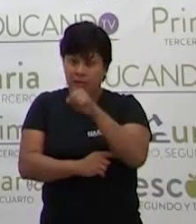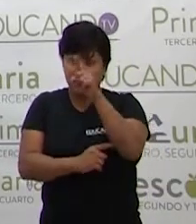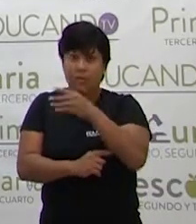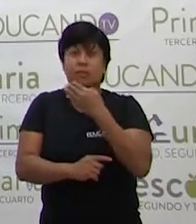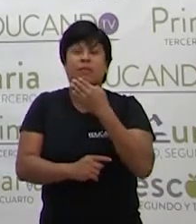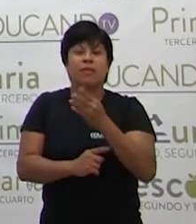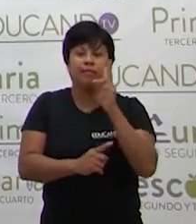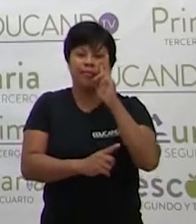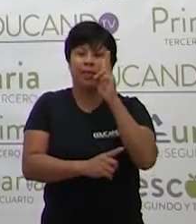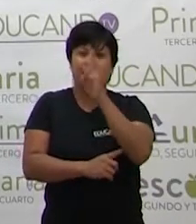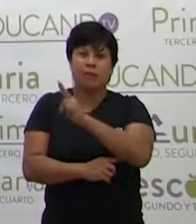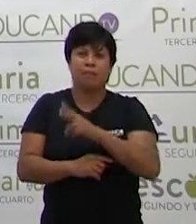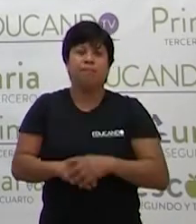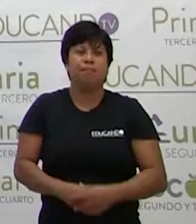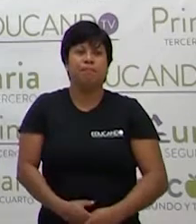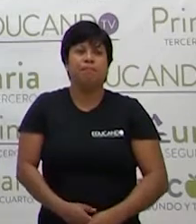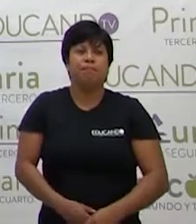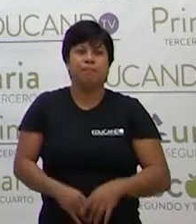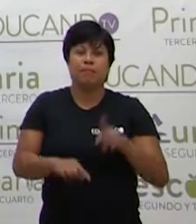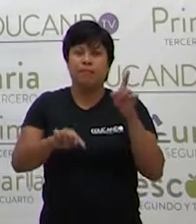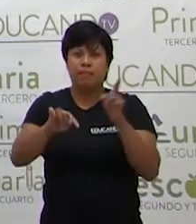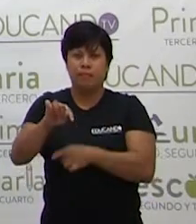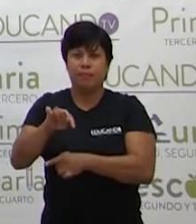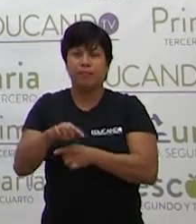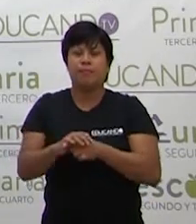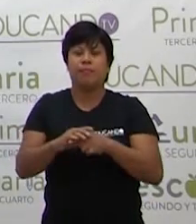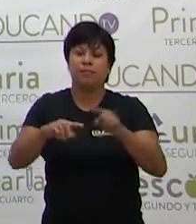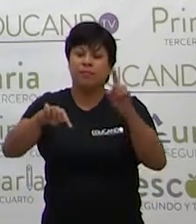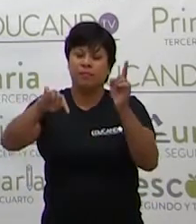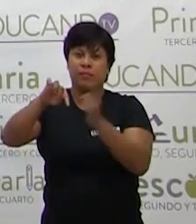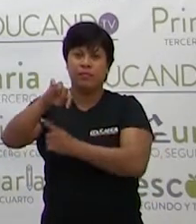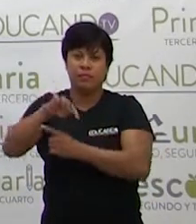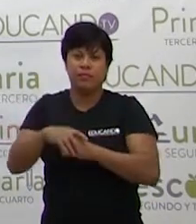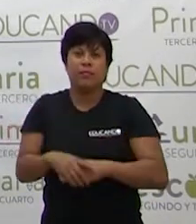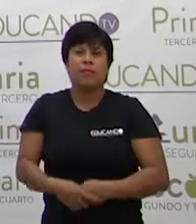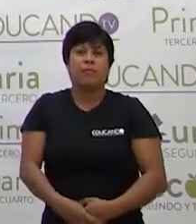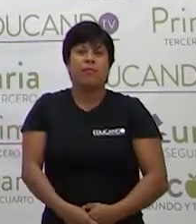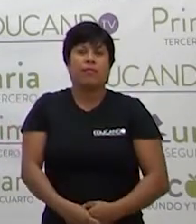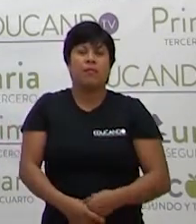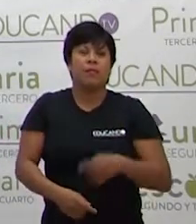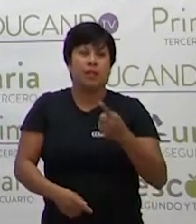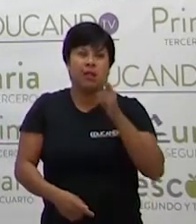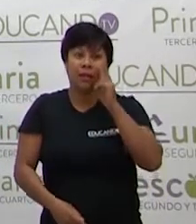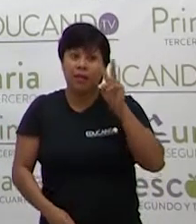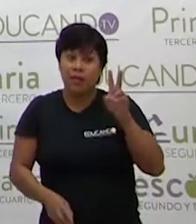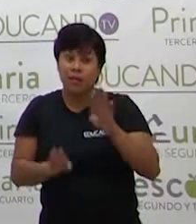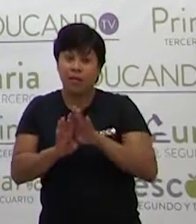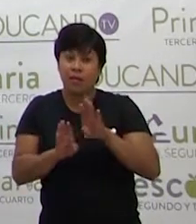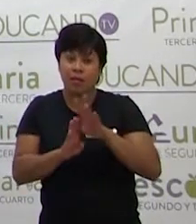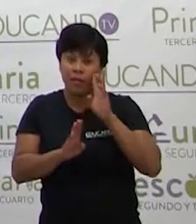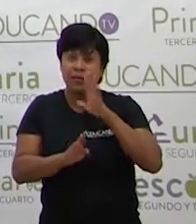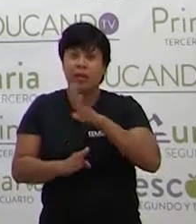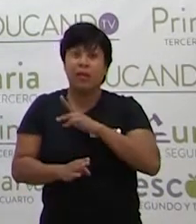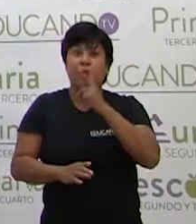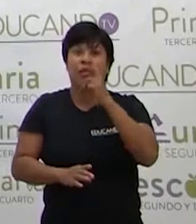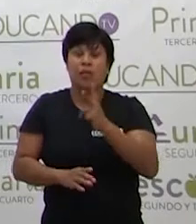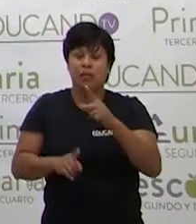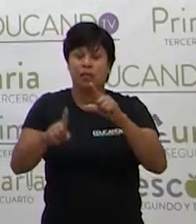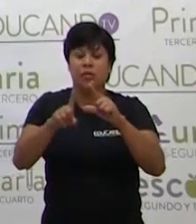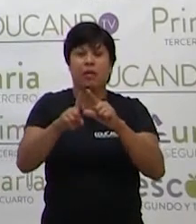bien, observa. Quito esta y quito esta. ¿Y qué te parece? ¿Ya quedaron dos triángulos